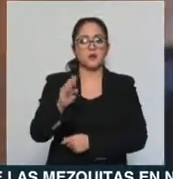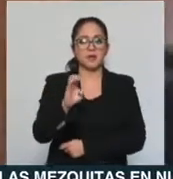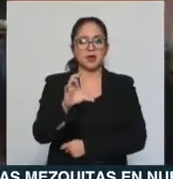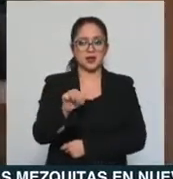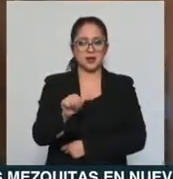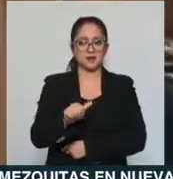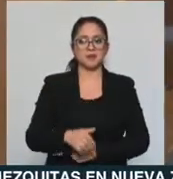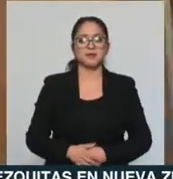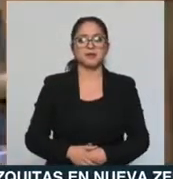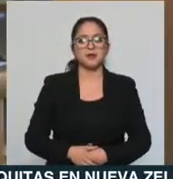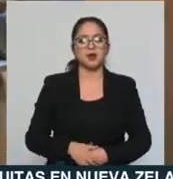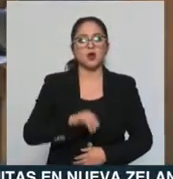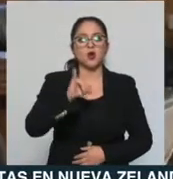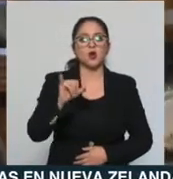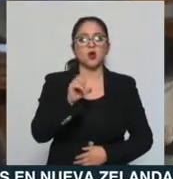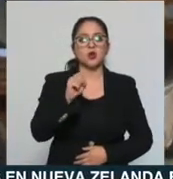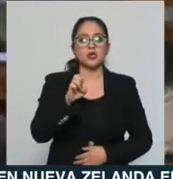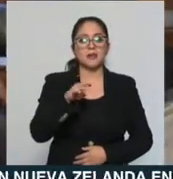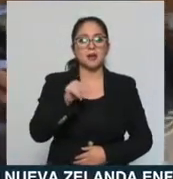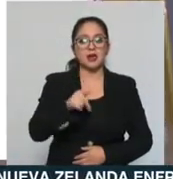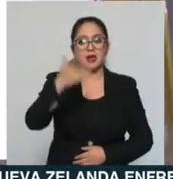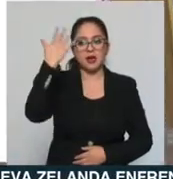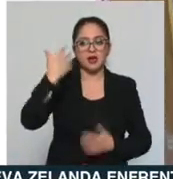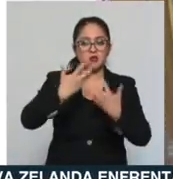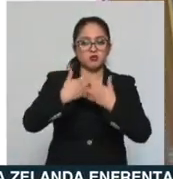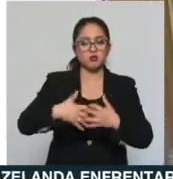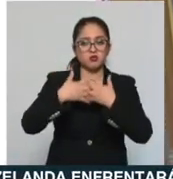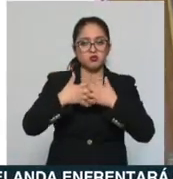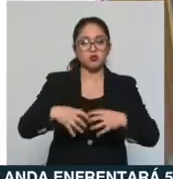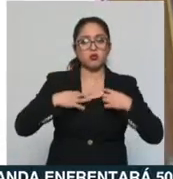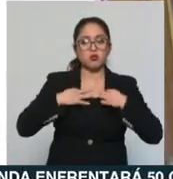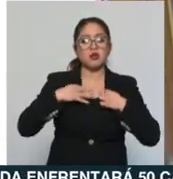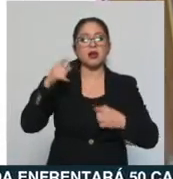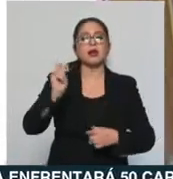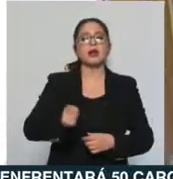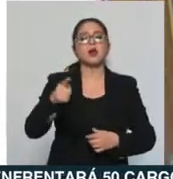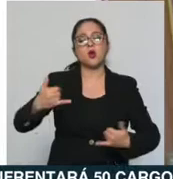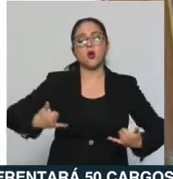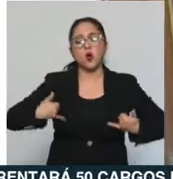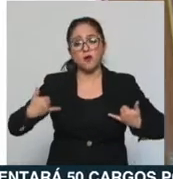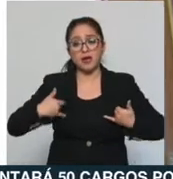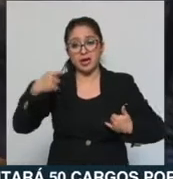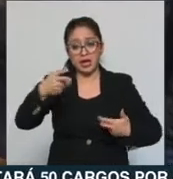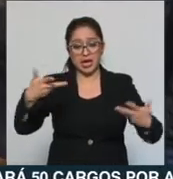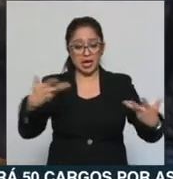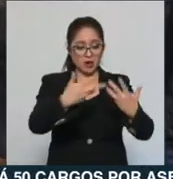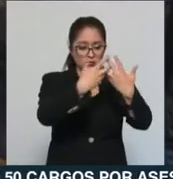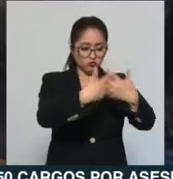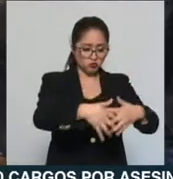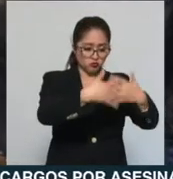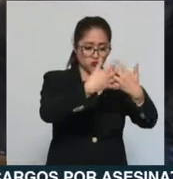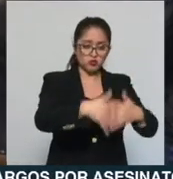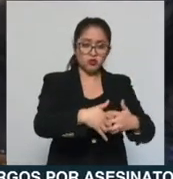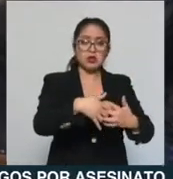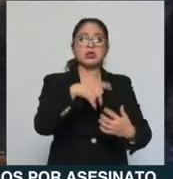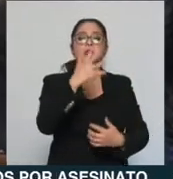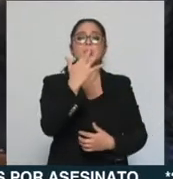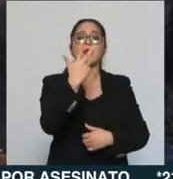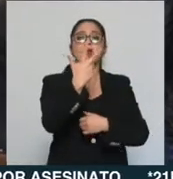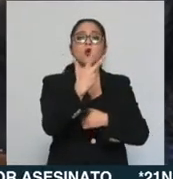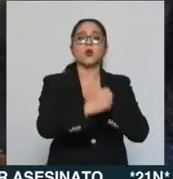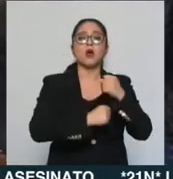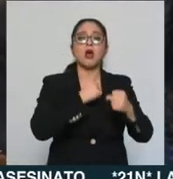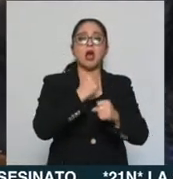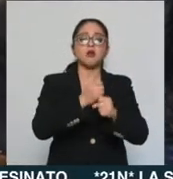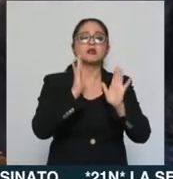José María trabajó en una textilera desde muy joven. Se encargaba de darle mantenimiento a las máquinas. A los 58 años lo